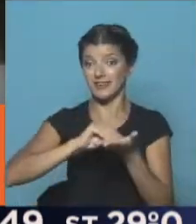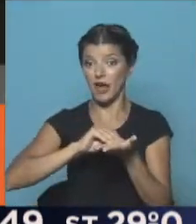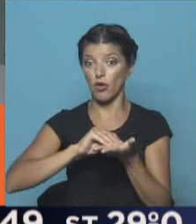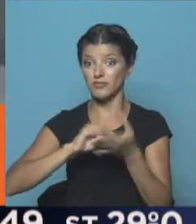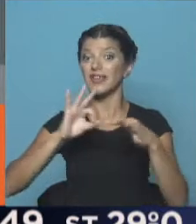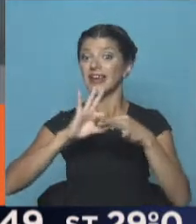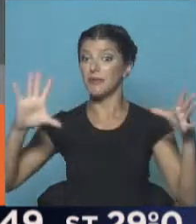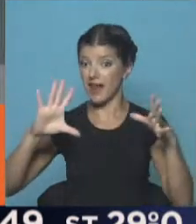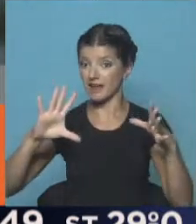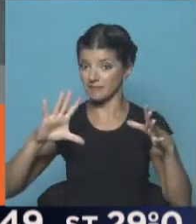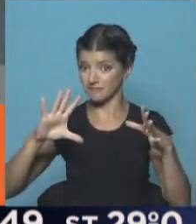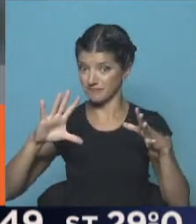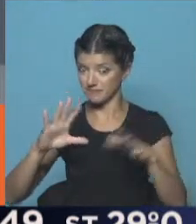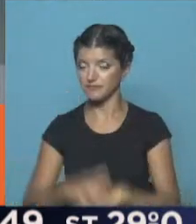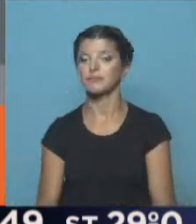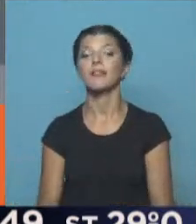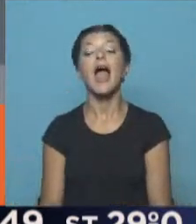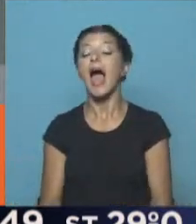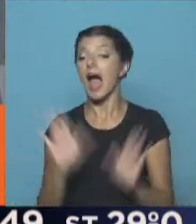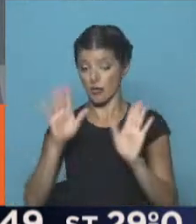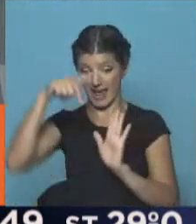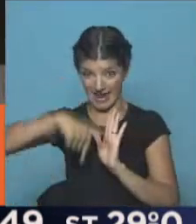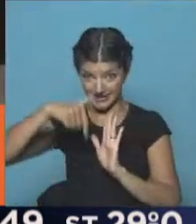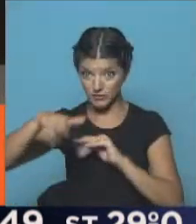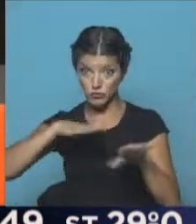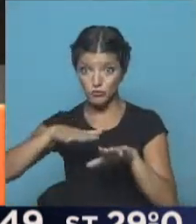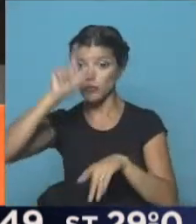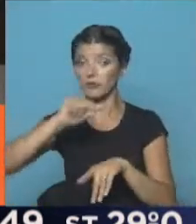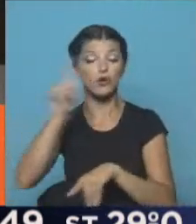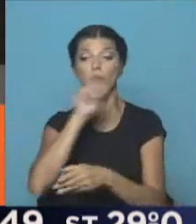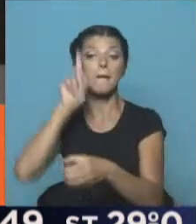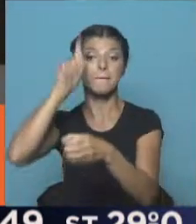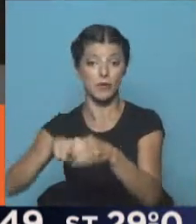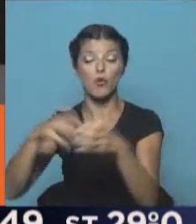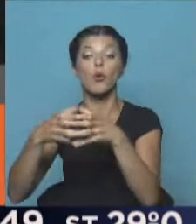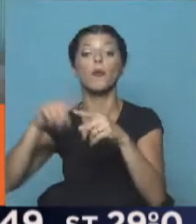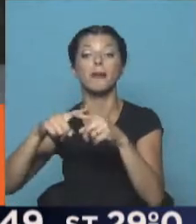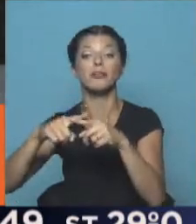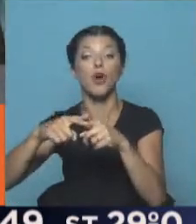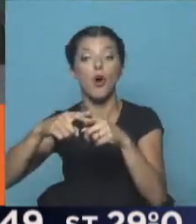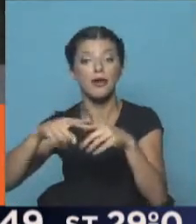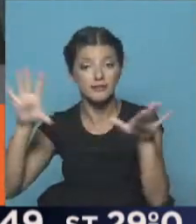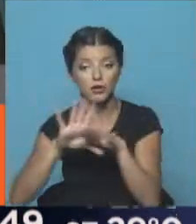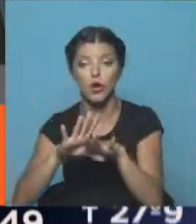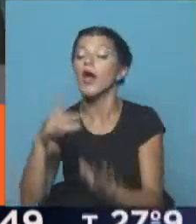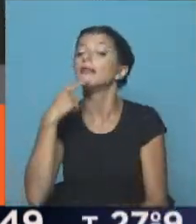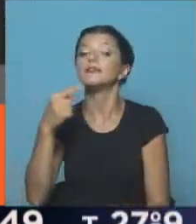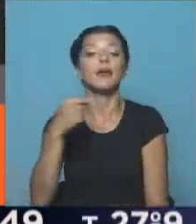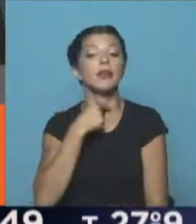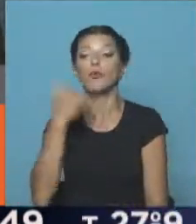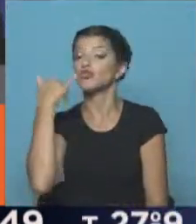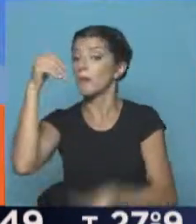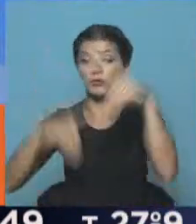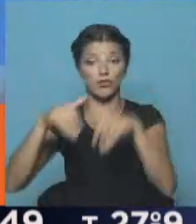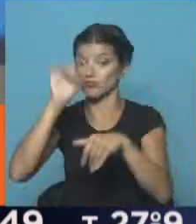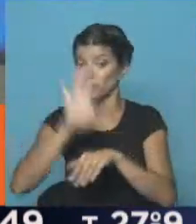un partido tradicional en rumanía en este caso es gente que no se identifica con un partido en particular que está diciendo queremos elecciones de nuevo